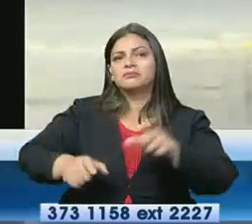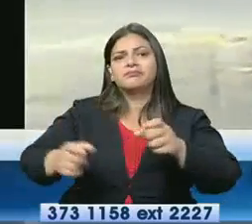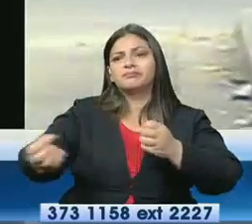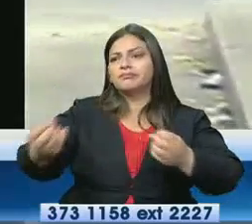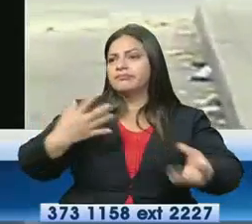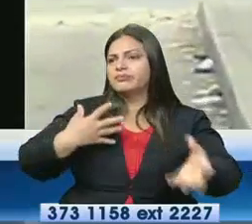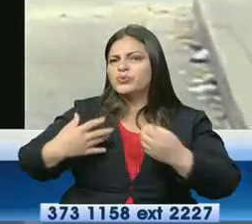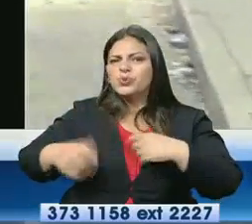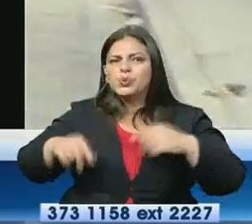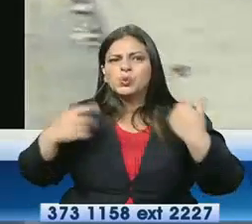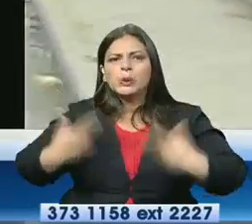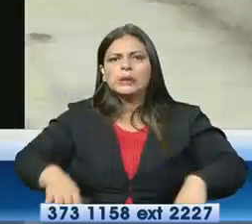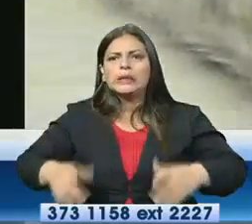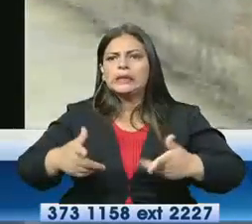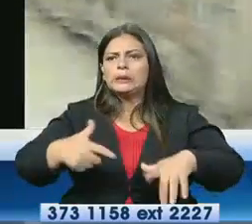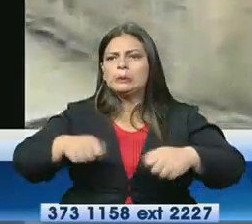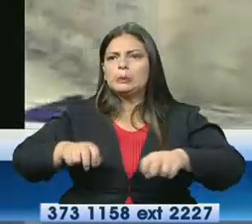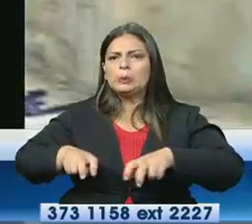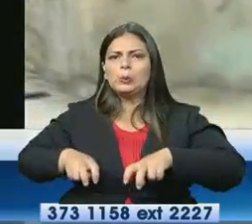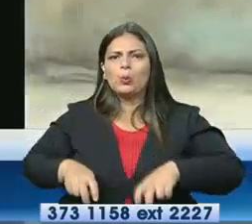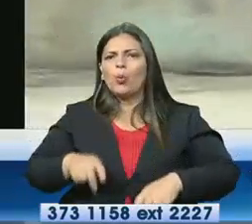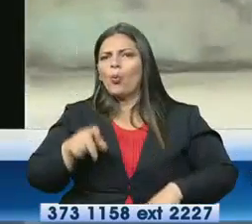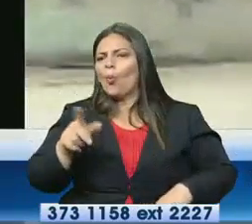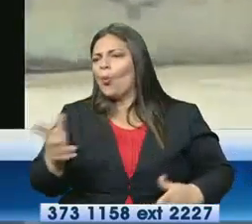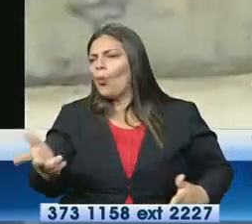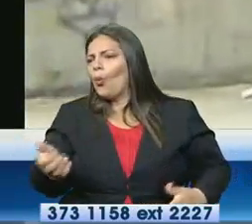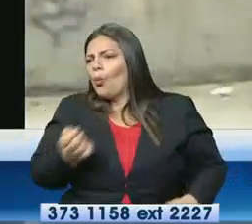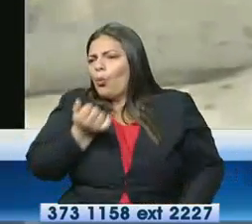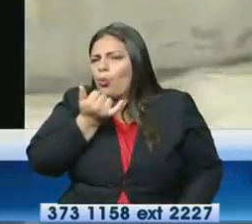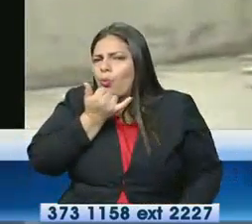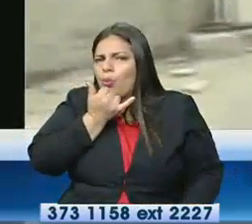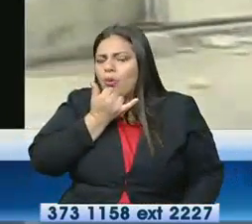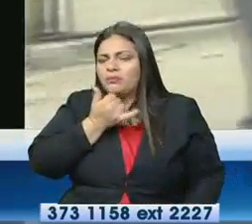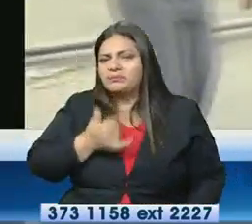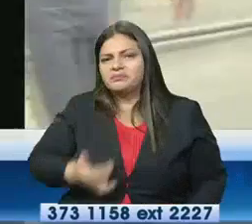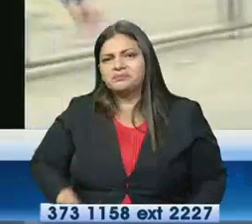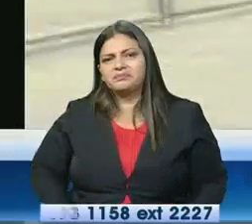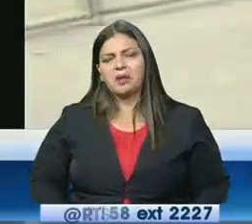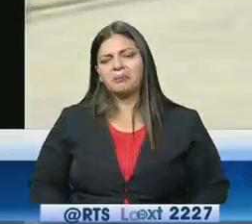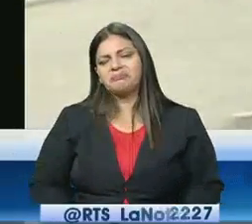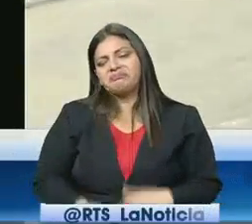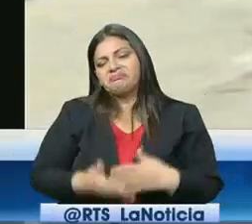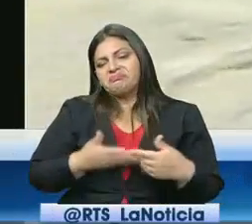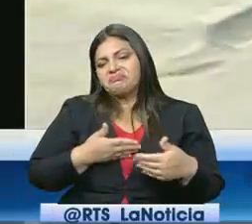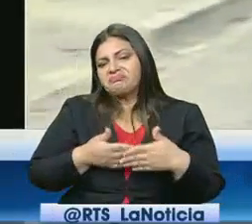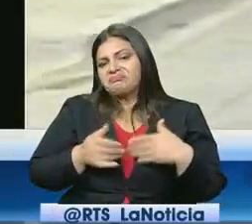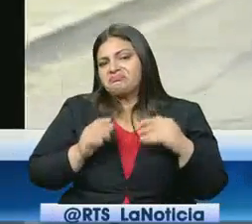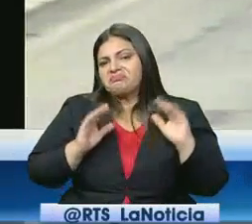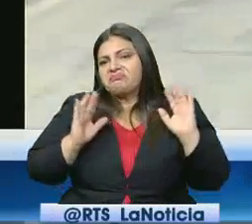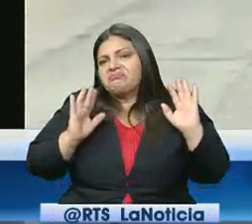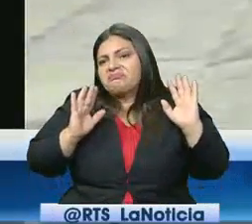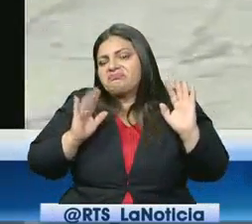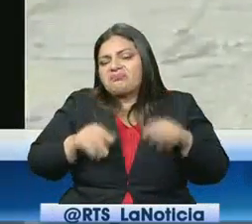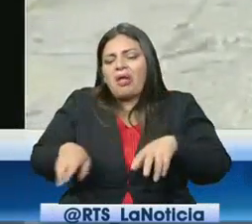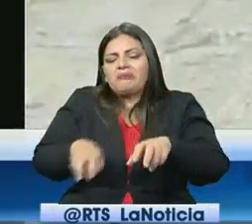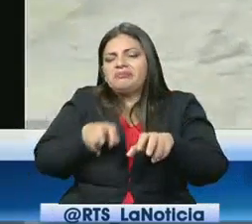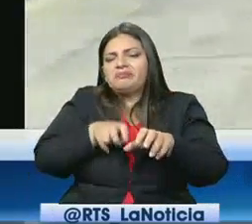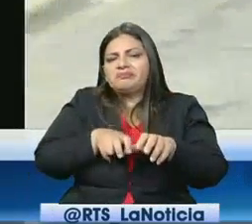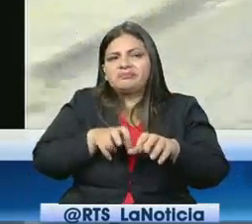otra. Existe una gran demanda de usuarios en la Juan Montalvo que se ven